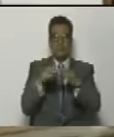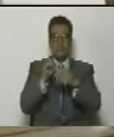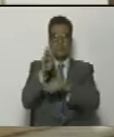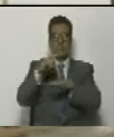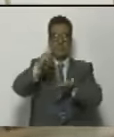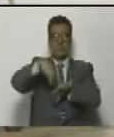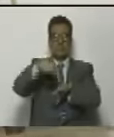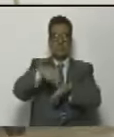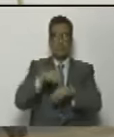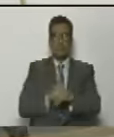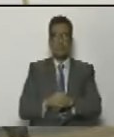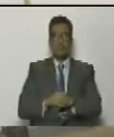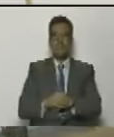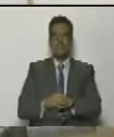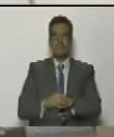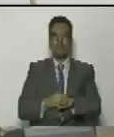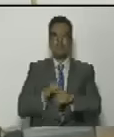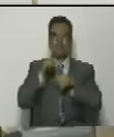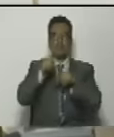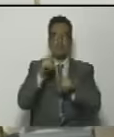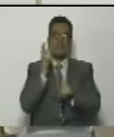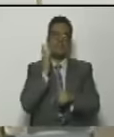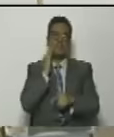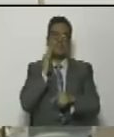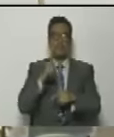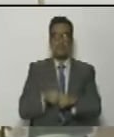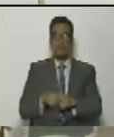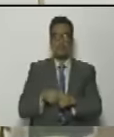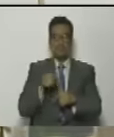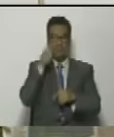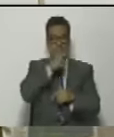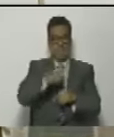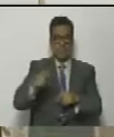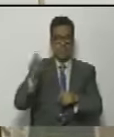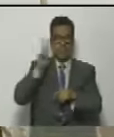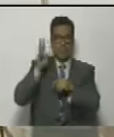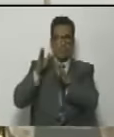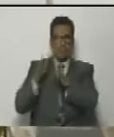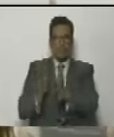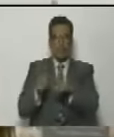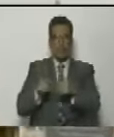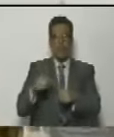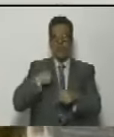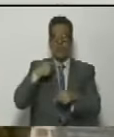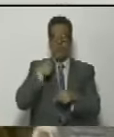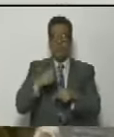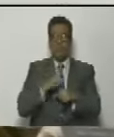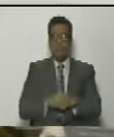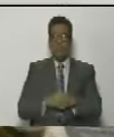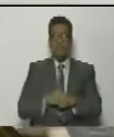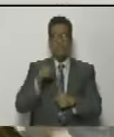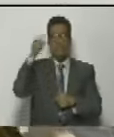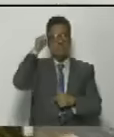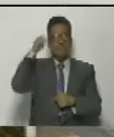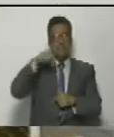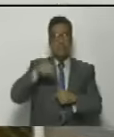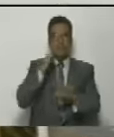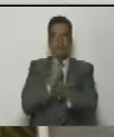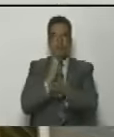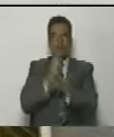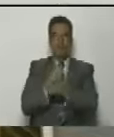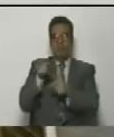Asamblea Nacional, desde este ejemplo para el pueblo venezolano, le decimos hoy por